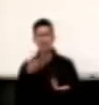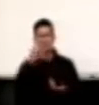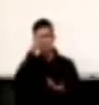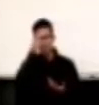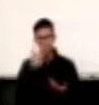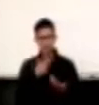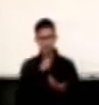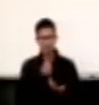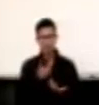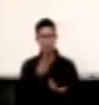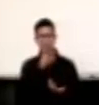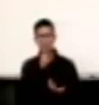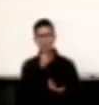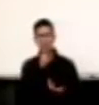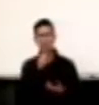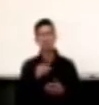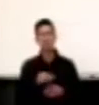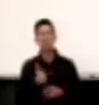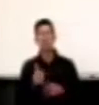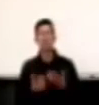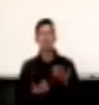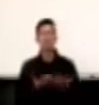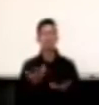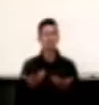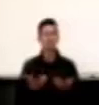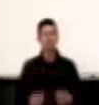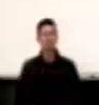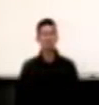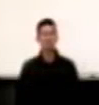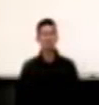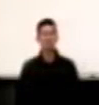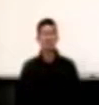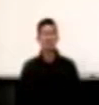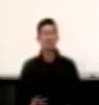vamos con la otra agenda programática de la oposición.